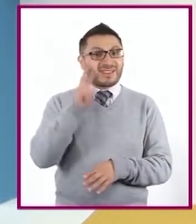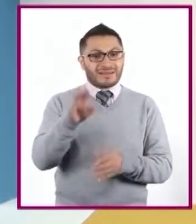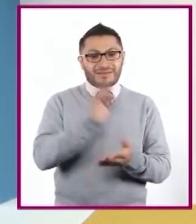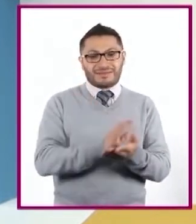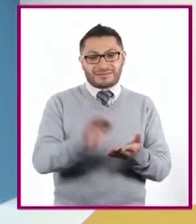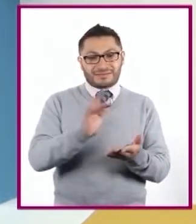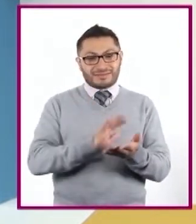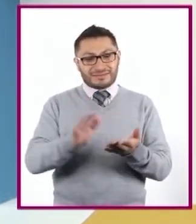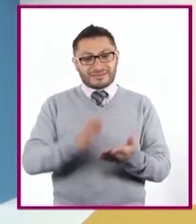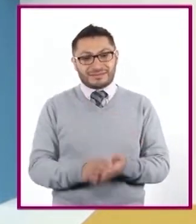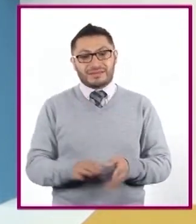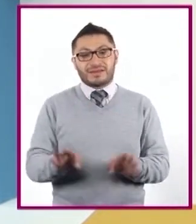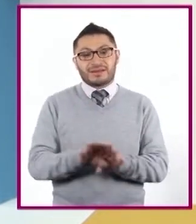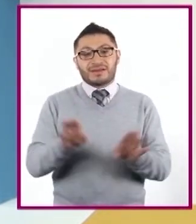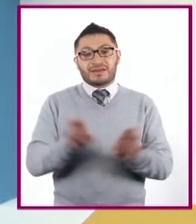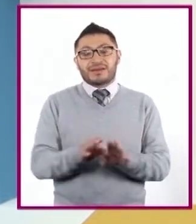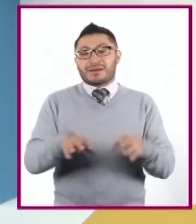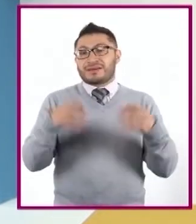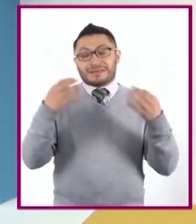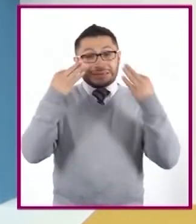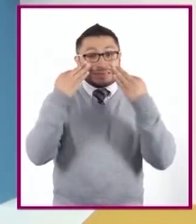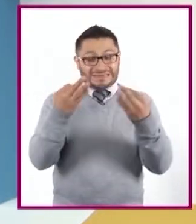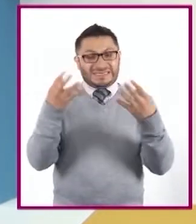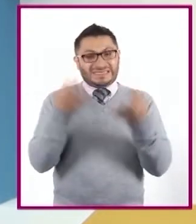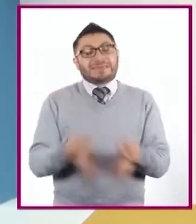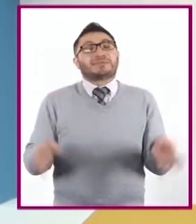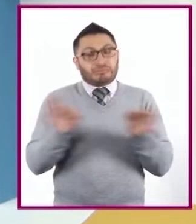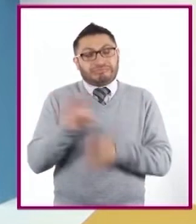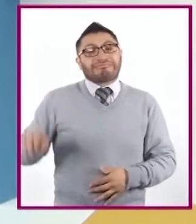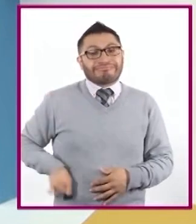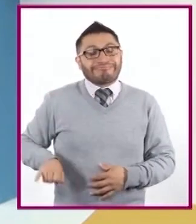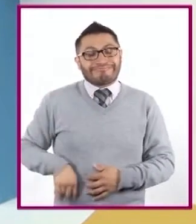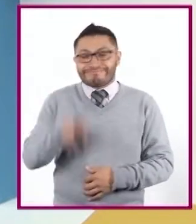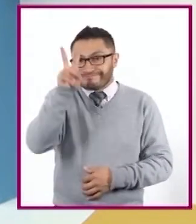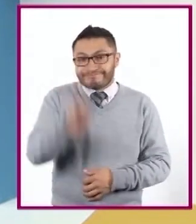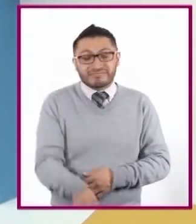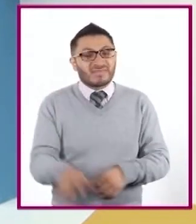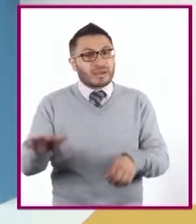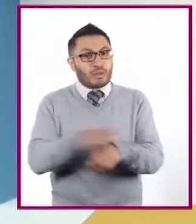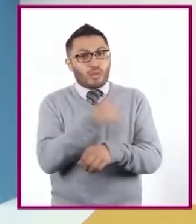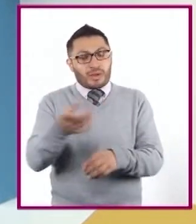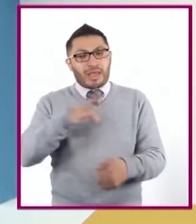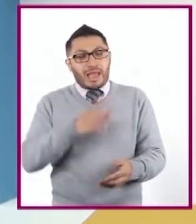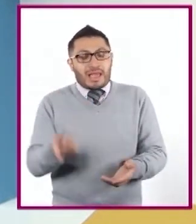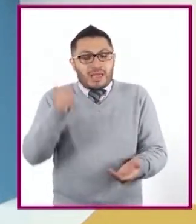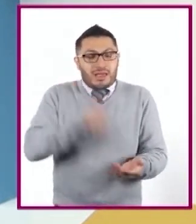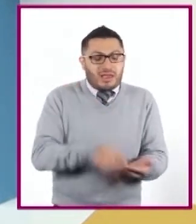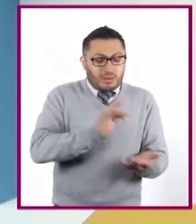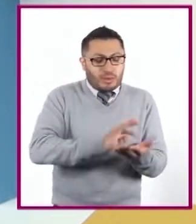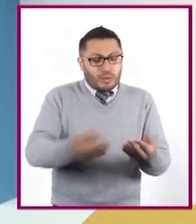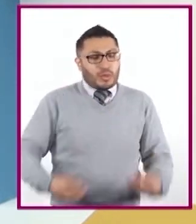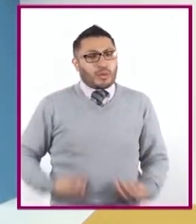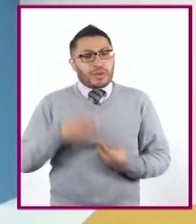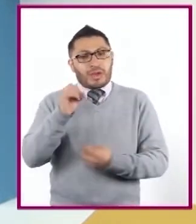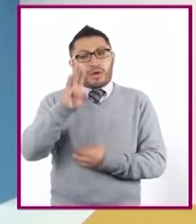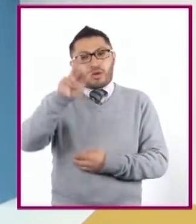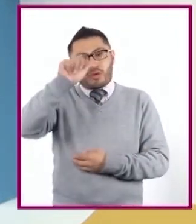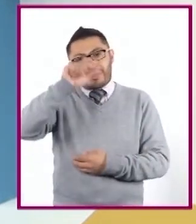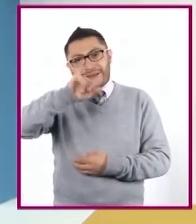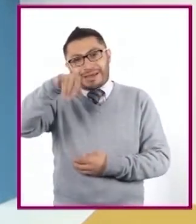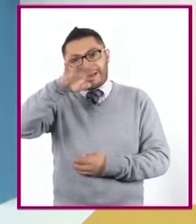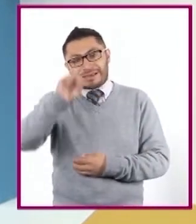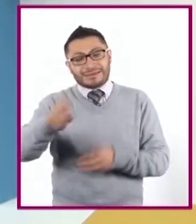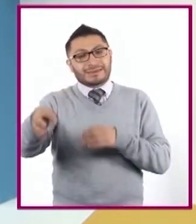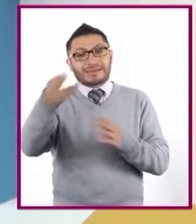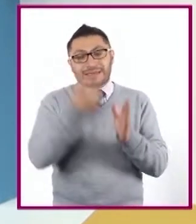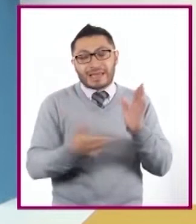texto? Es un testimonio muy interesante, ¿verdad? Sobre todo porque retrata la vida en los obrajes, talleres